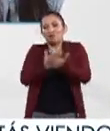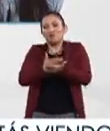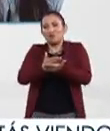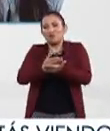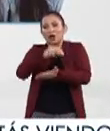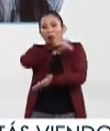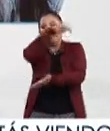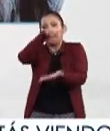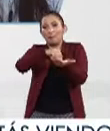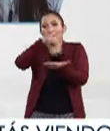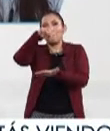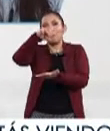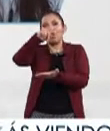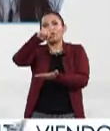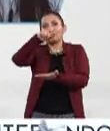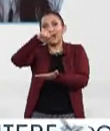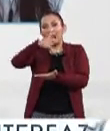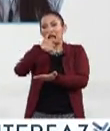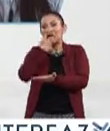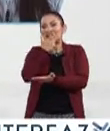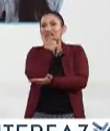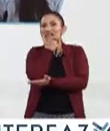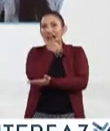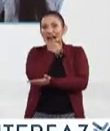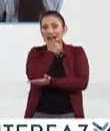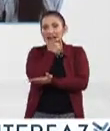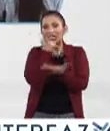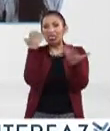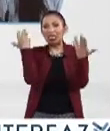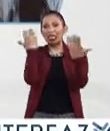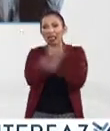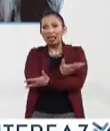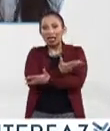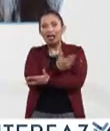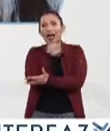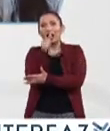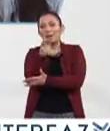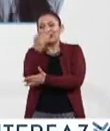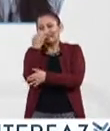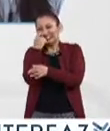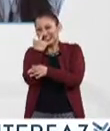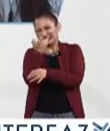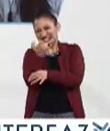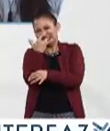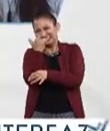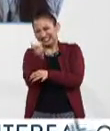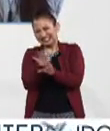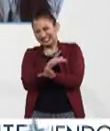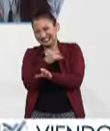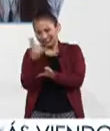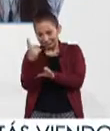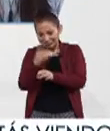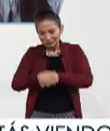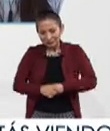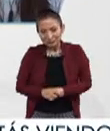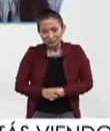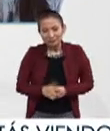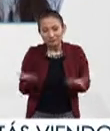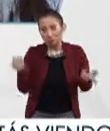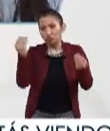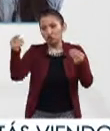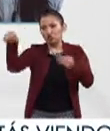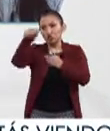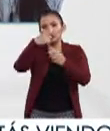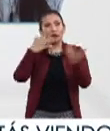Montreal, donde se habla inglés, y fue un poco chistoso, porque pues